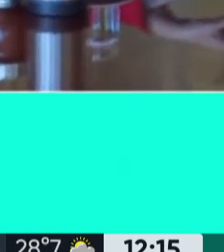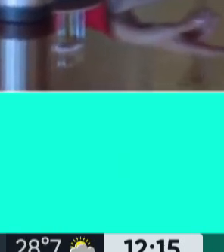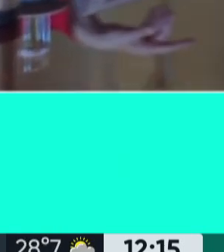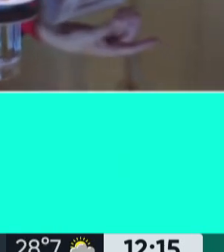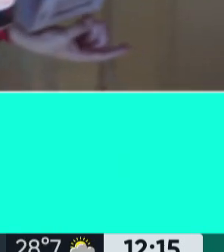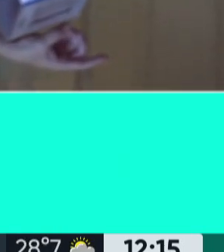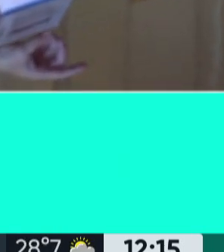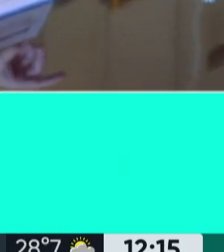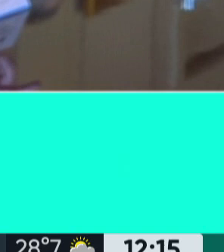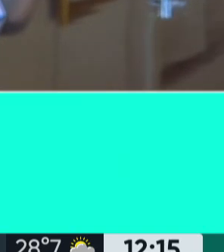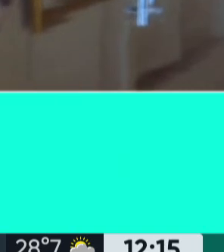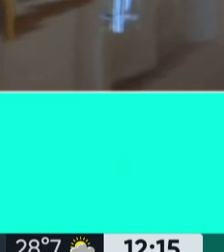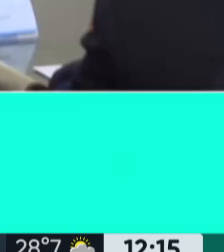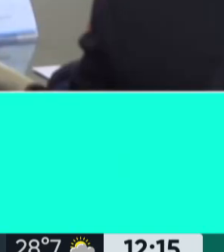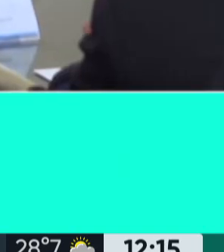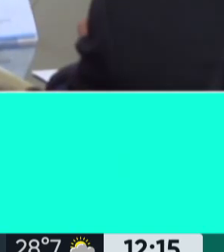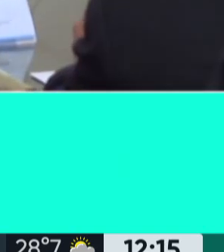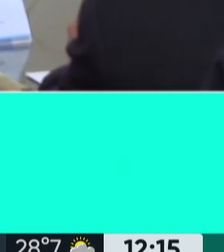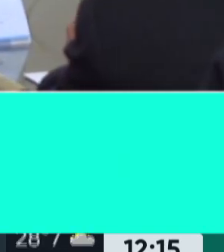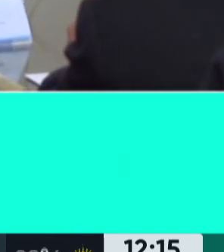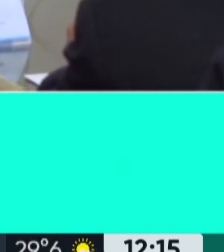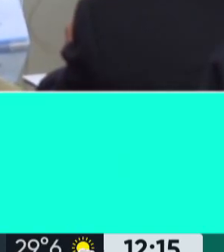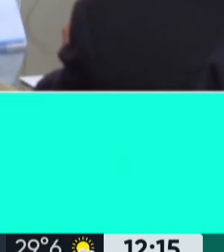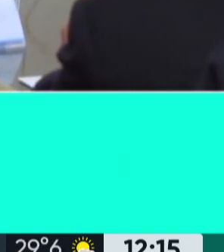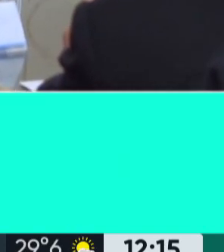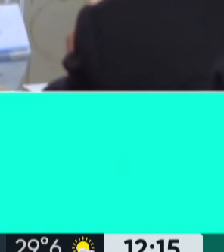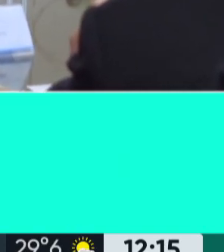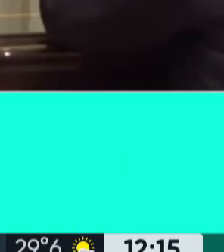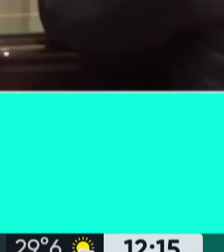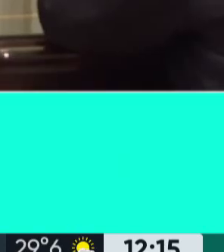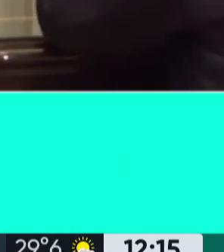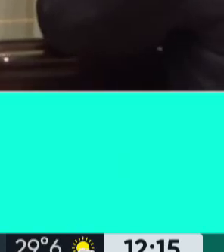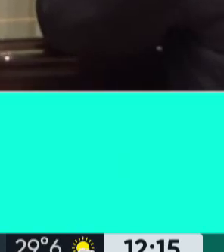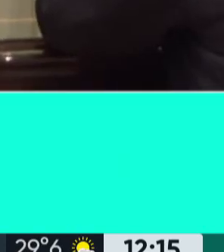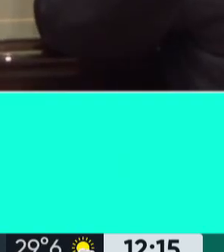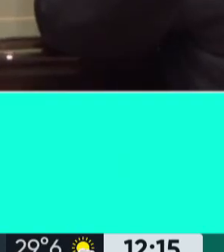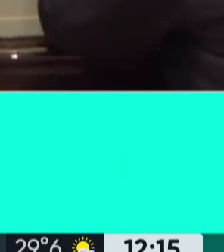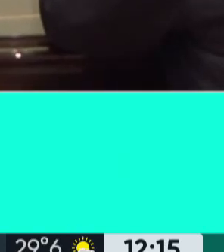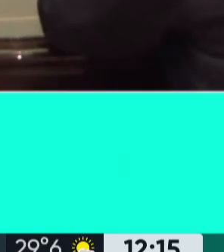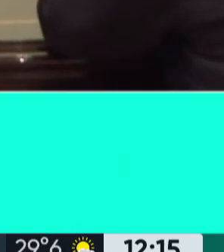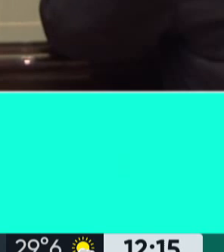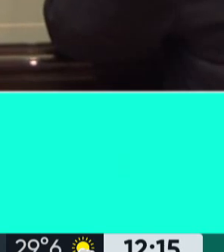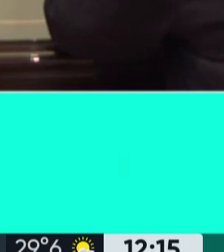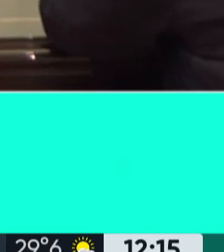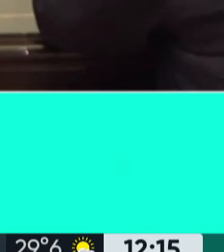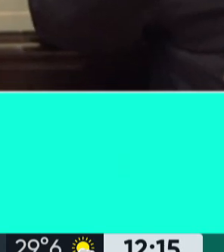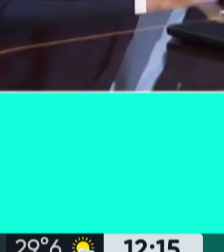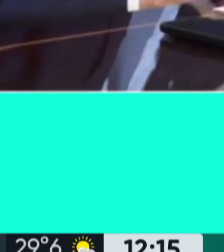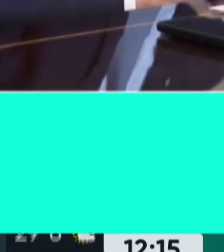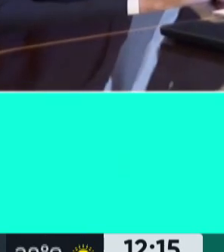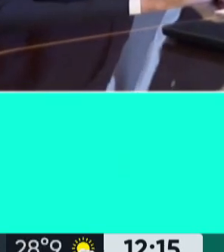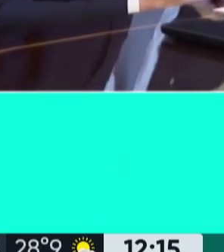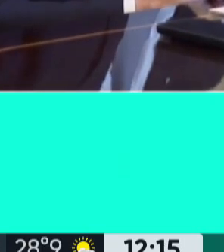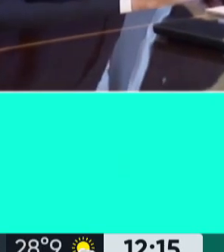obviamente, haciendo hincapié en cada una de las acciones que van llevando a su cabo los